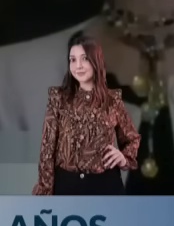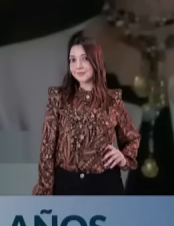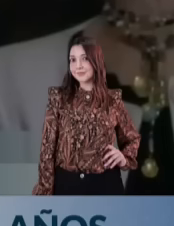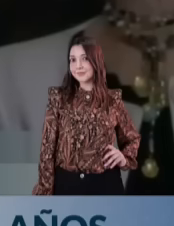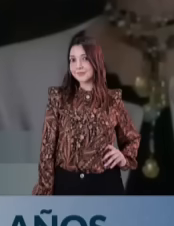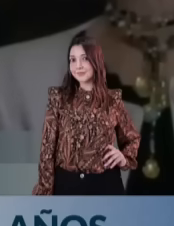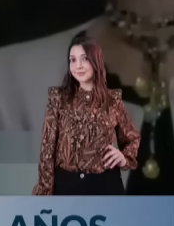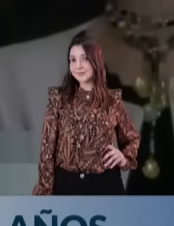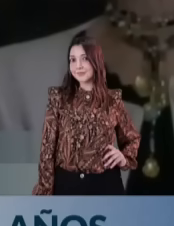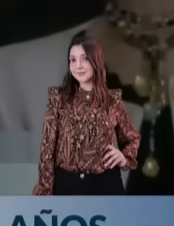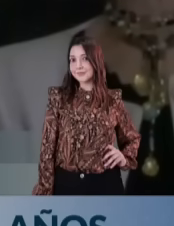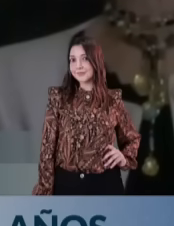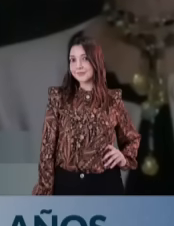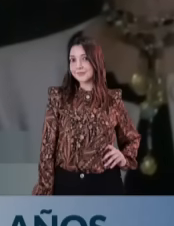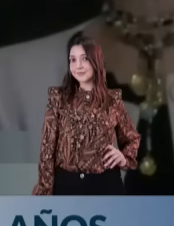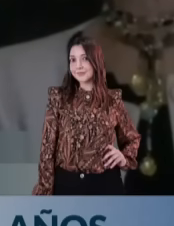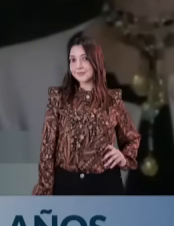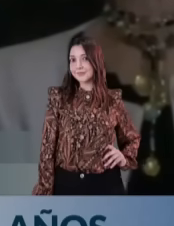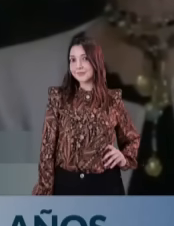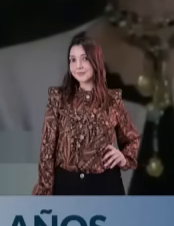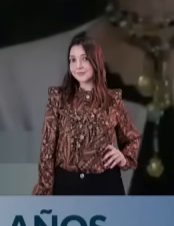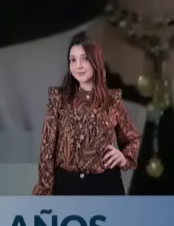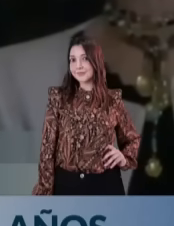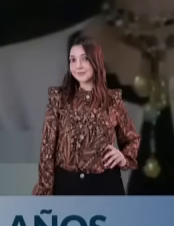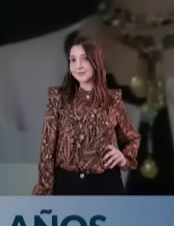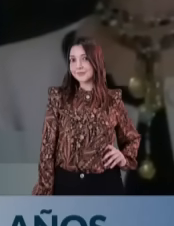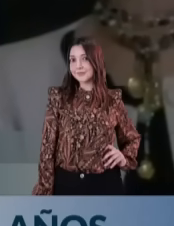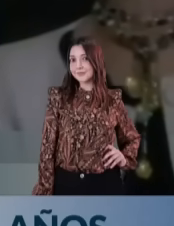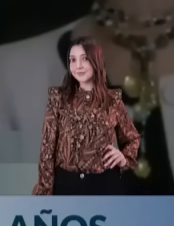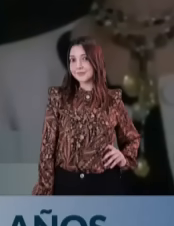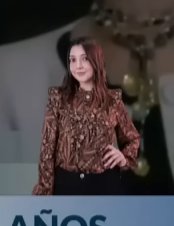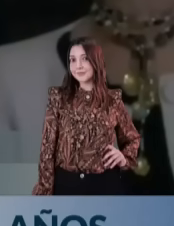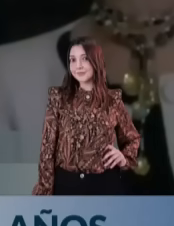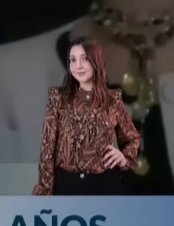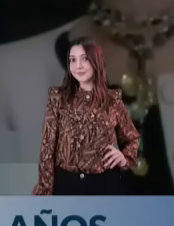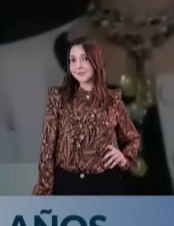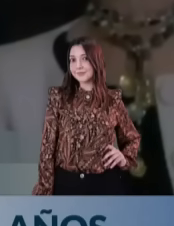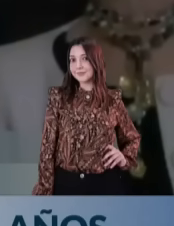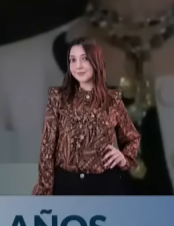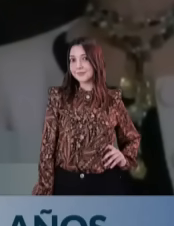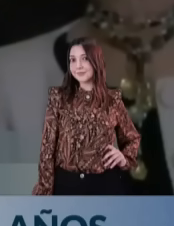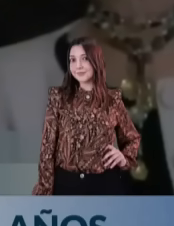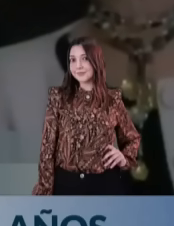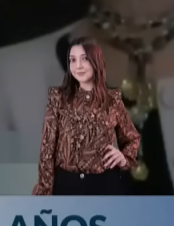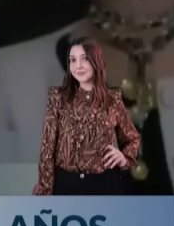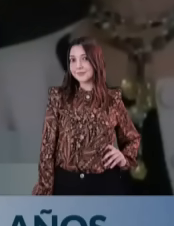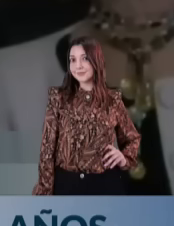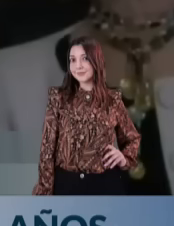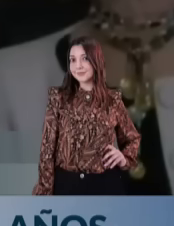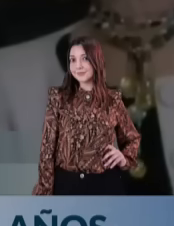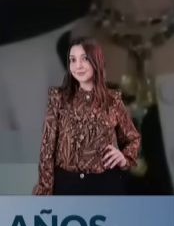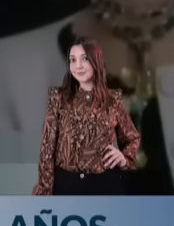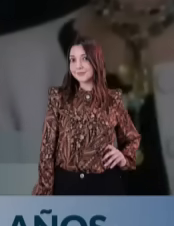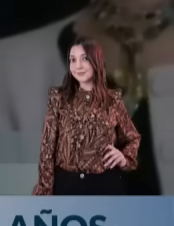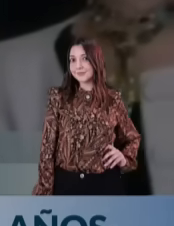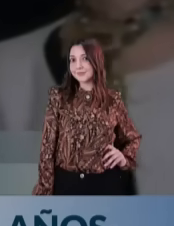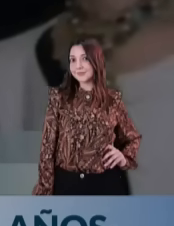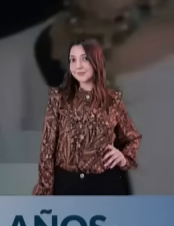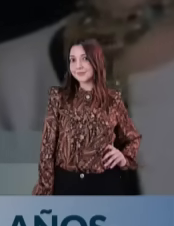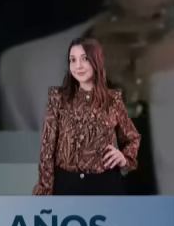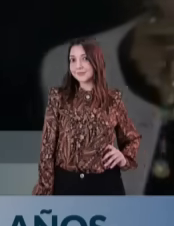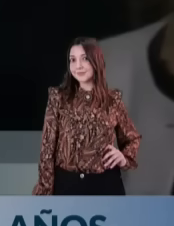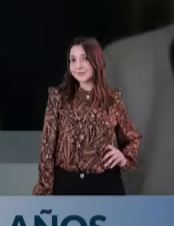Porque el día de ayer no se escuchó. De hecho, se vivió un silencio por parte de La Moneda luego